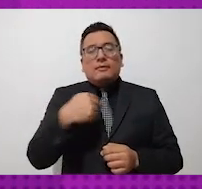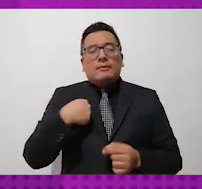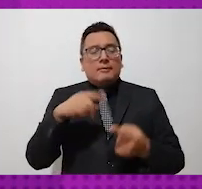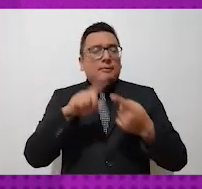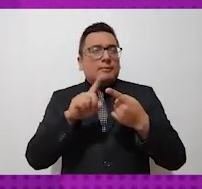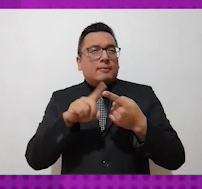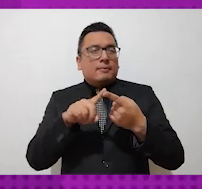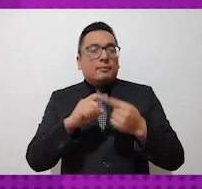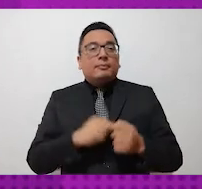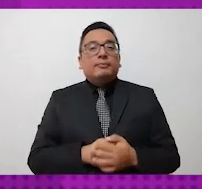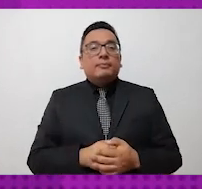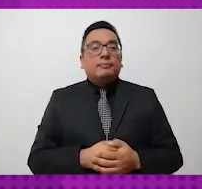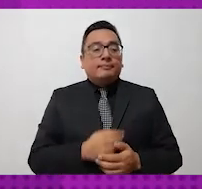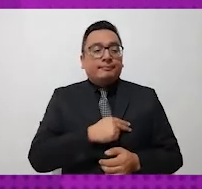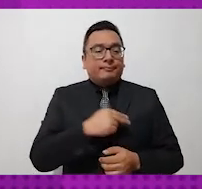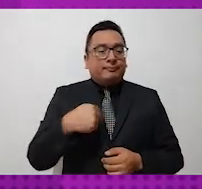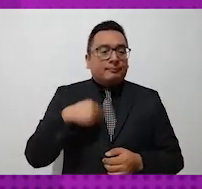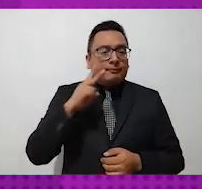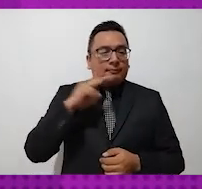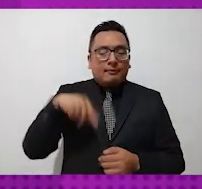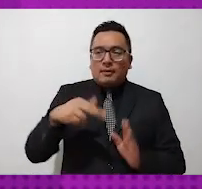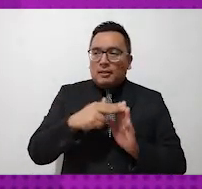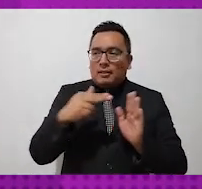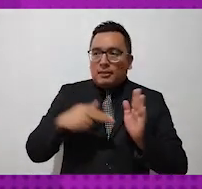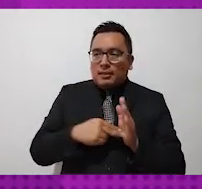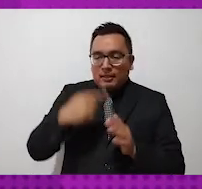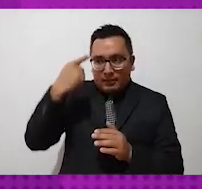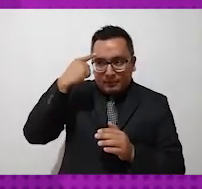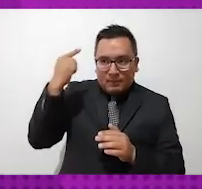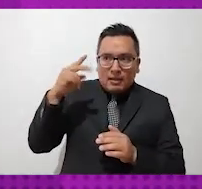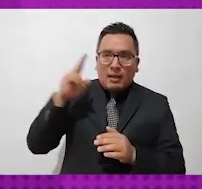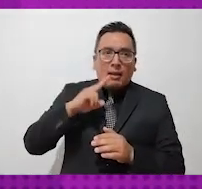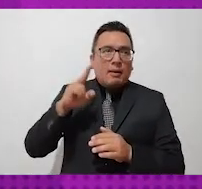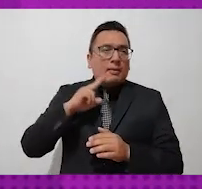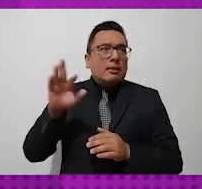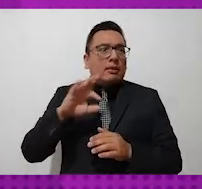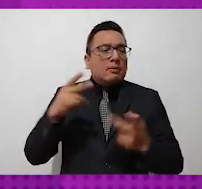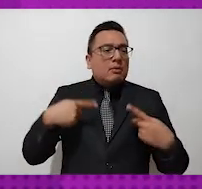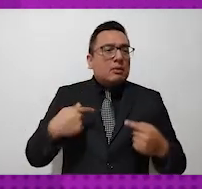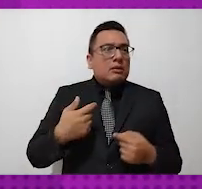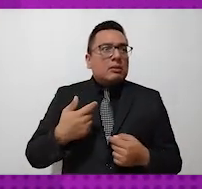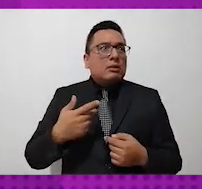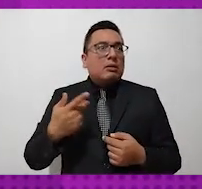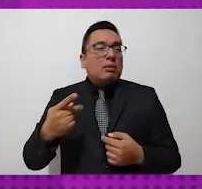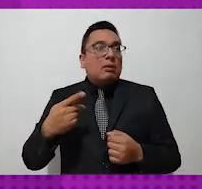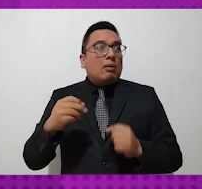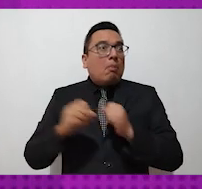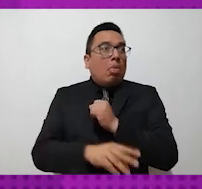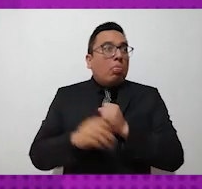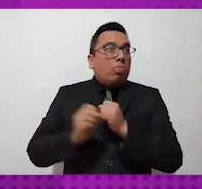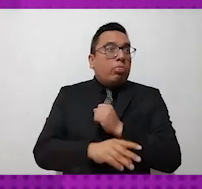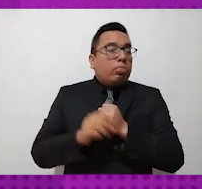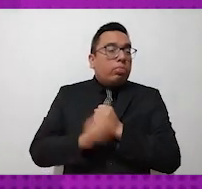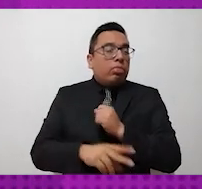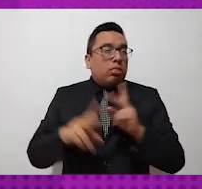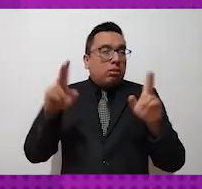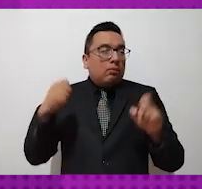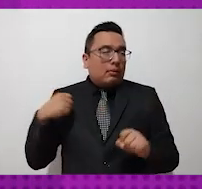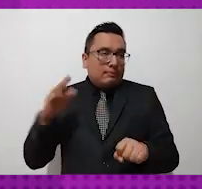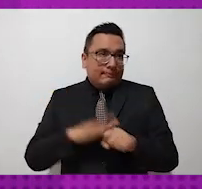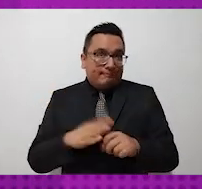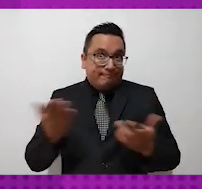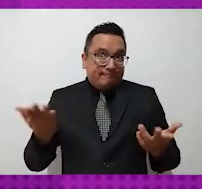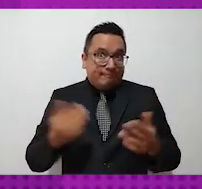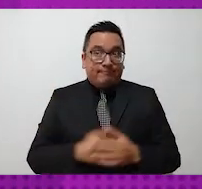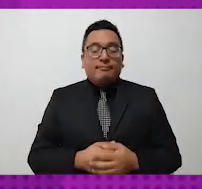de implementar los mecanismos internos que prevengan actos o omisiones que pudieran constituir responsabilidades administrativas.